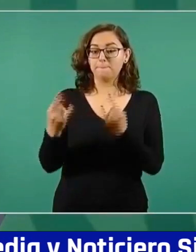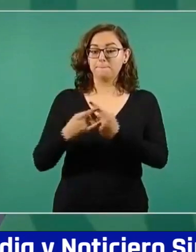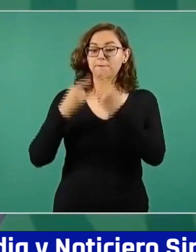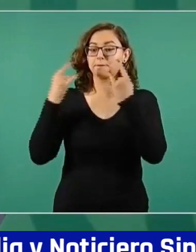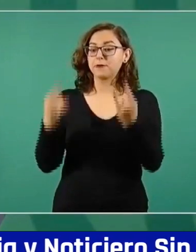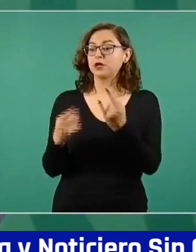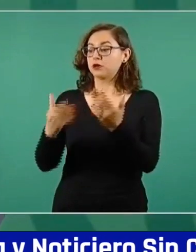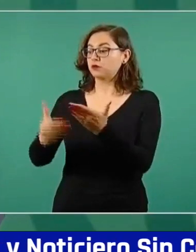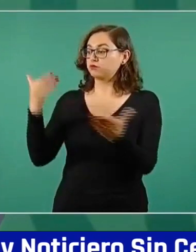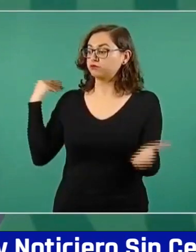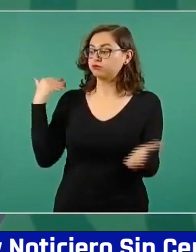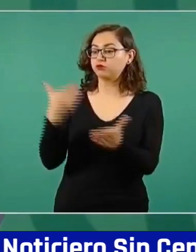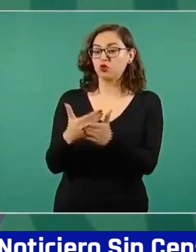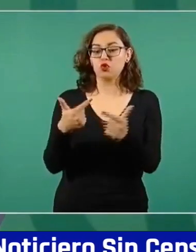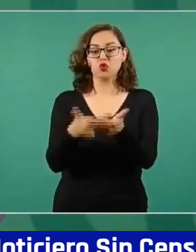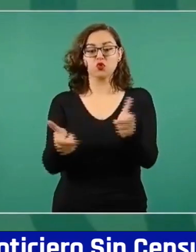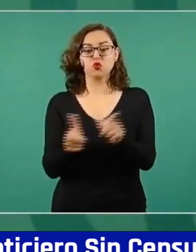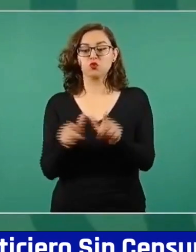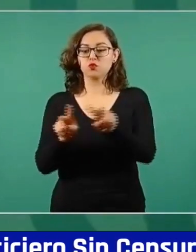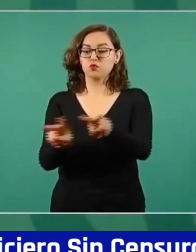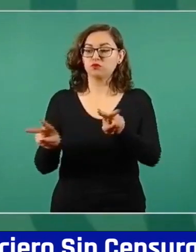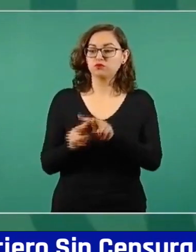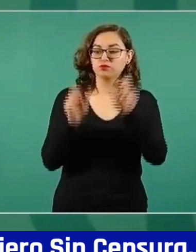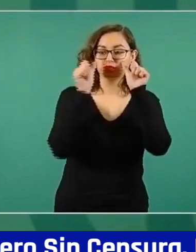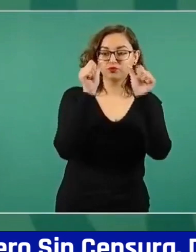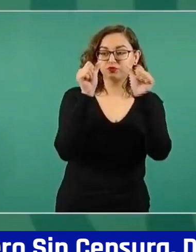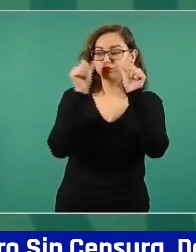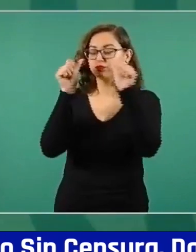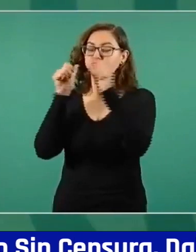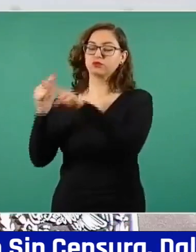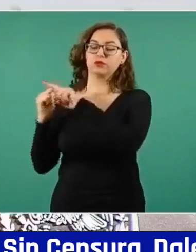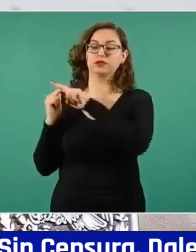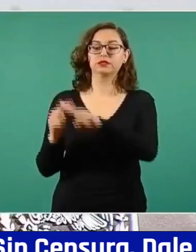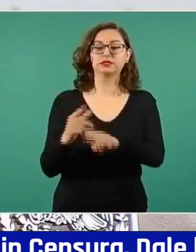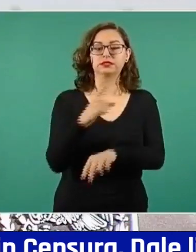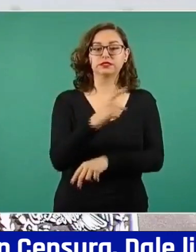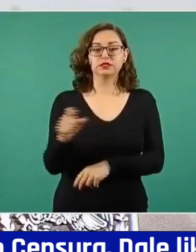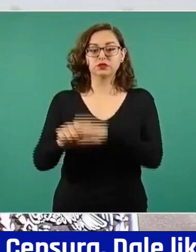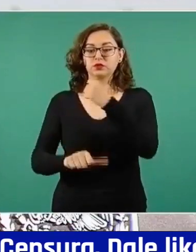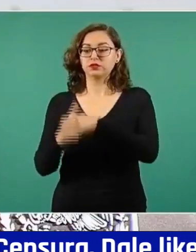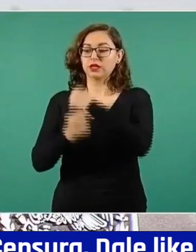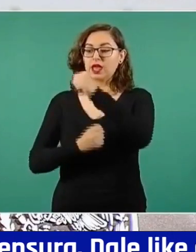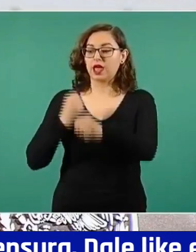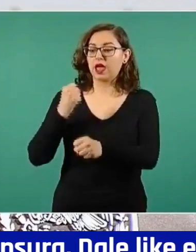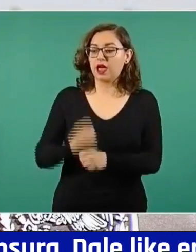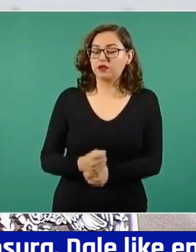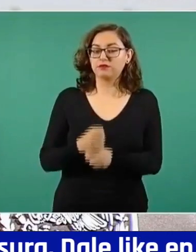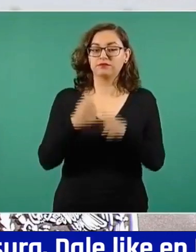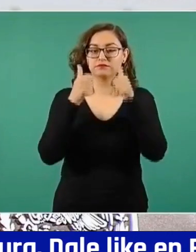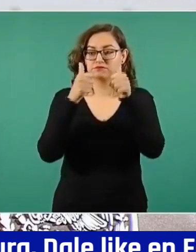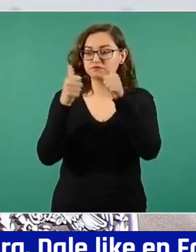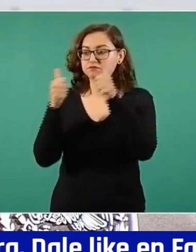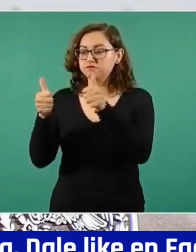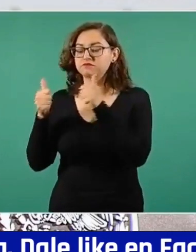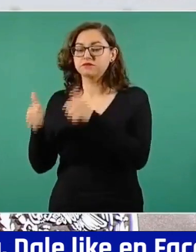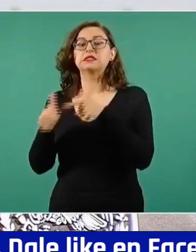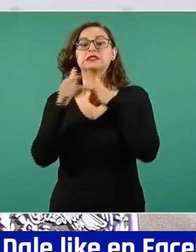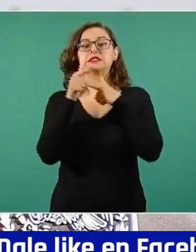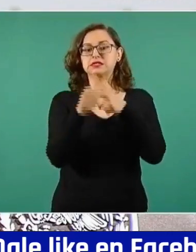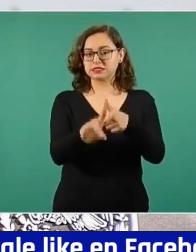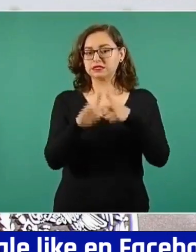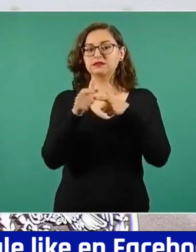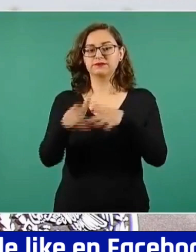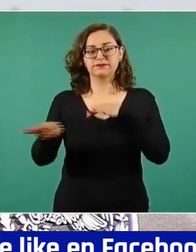vulnerables. Así lo hemos hecho durante 111 años de acción humanitaria y hoy más que nunca lo seguiremos haciendo porque la naturaleza de la